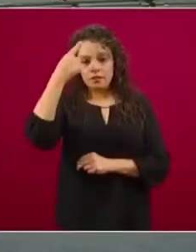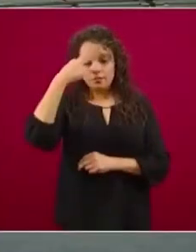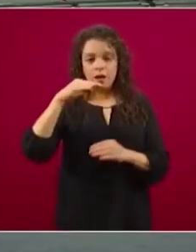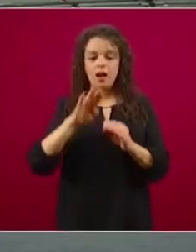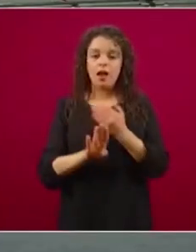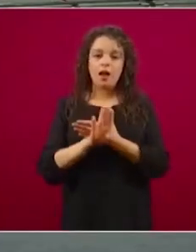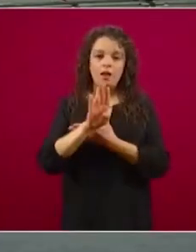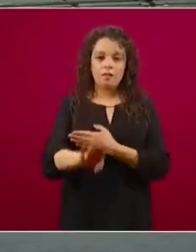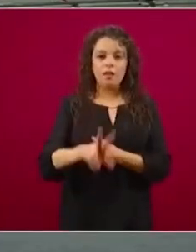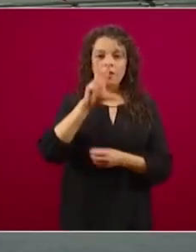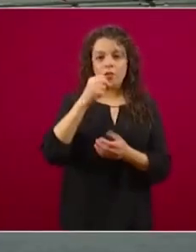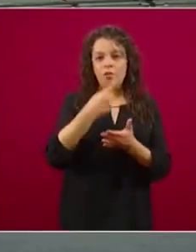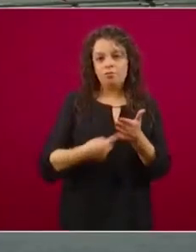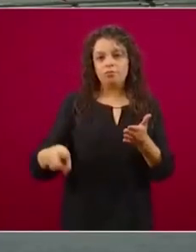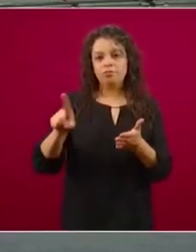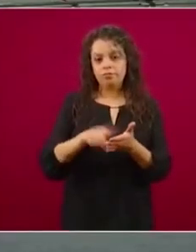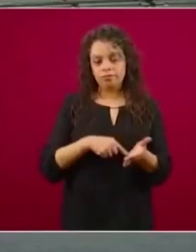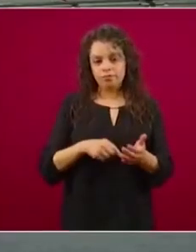La siguiente, por favor.